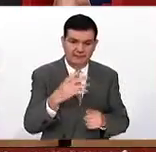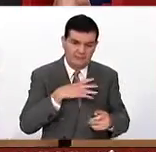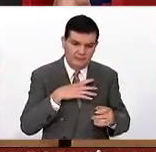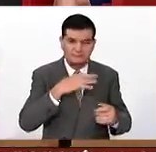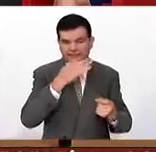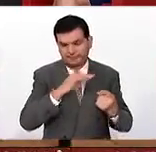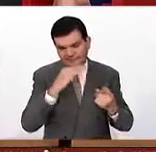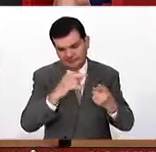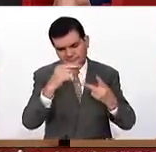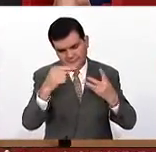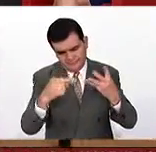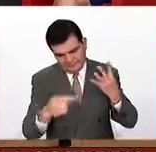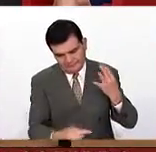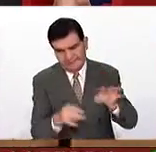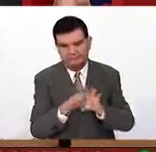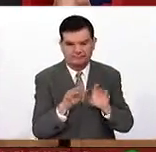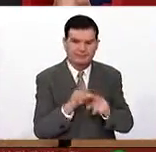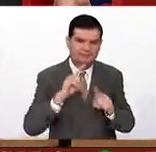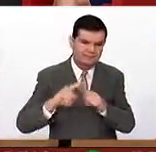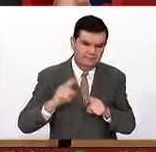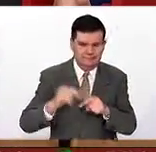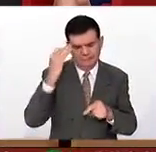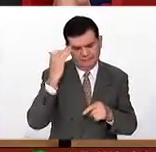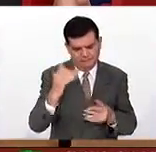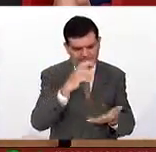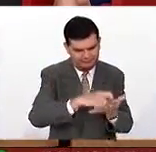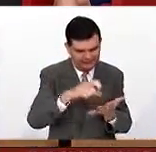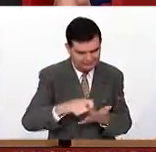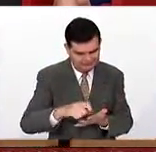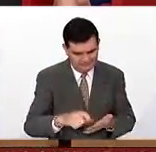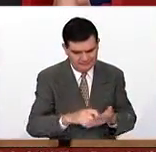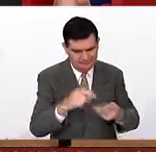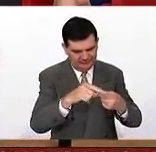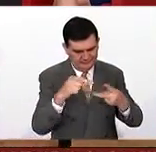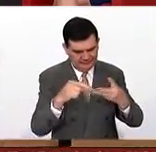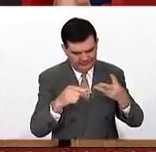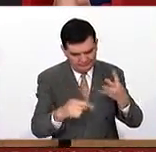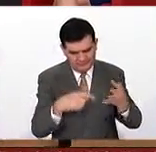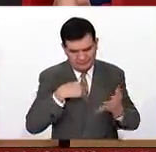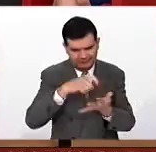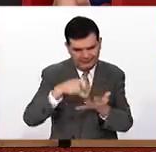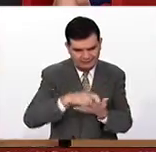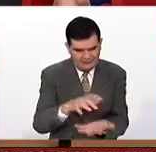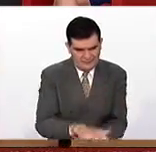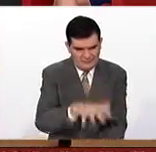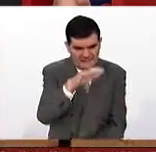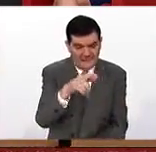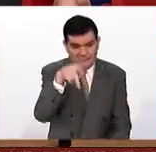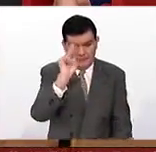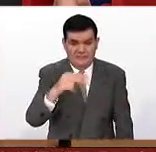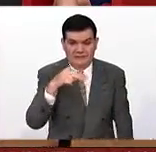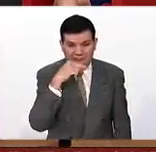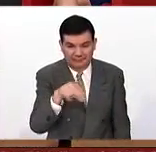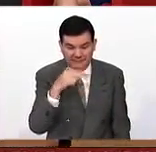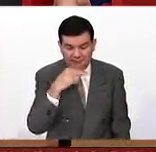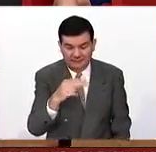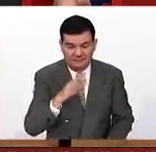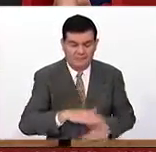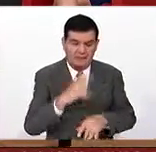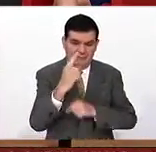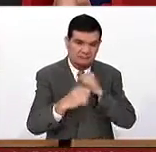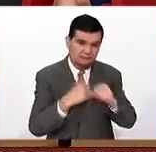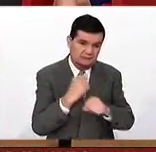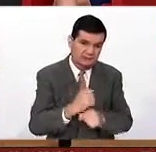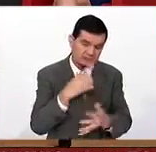varias festividades hay varios épocas donde el consumo es mayor pero la época navideña supongo que al